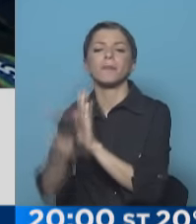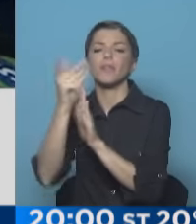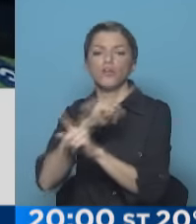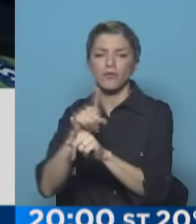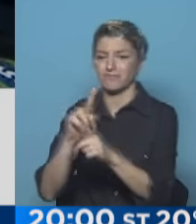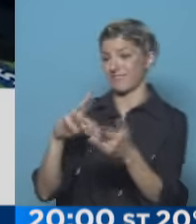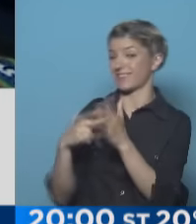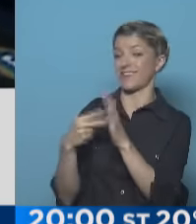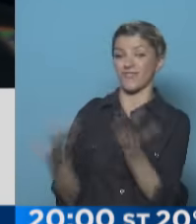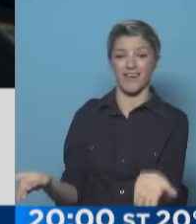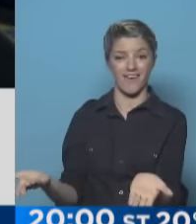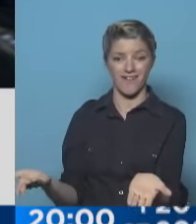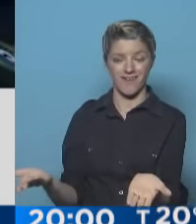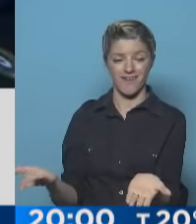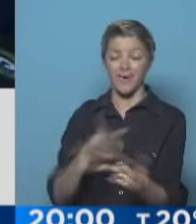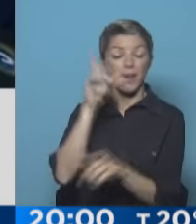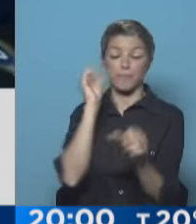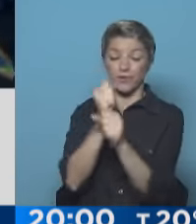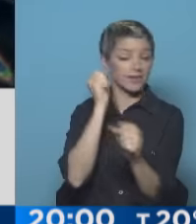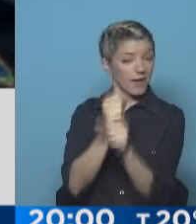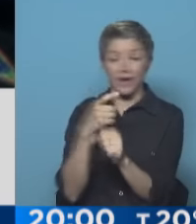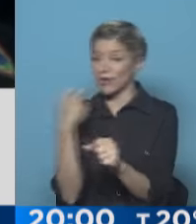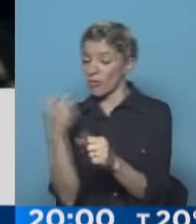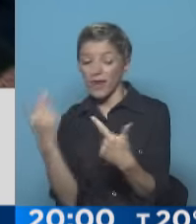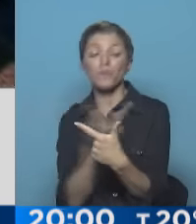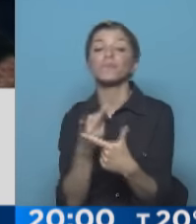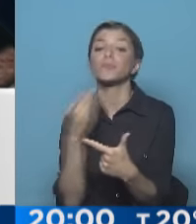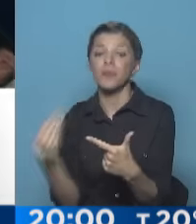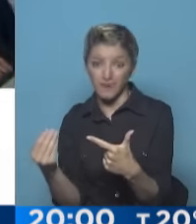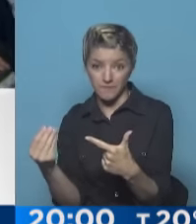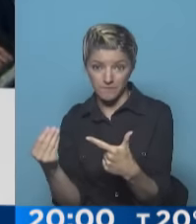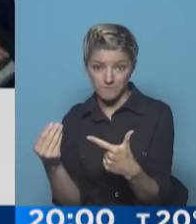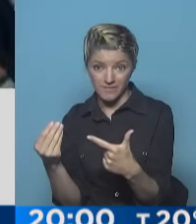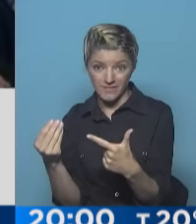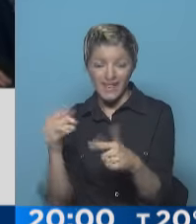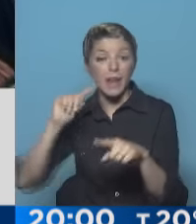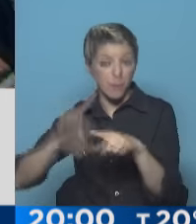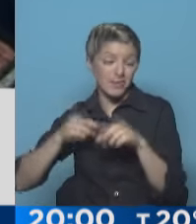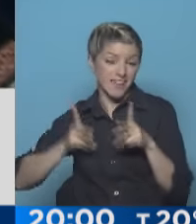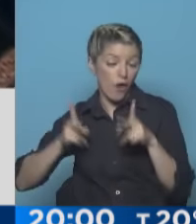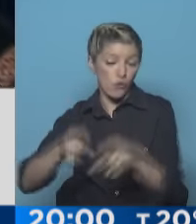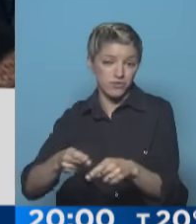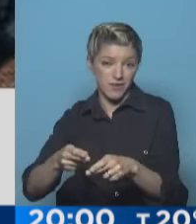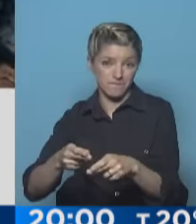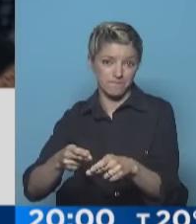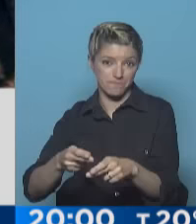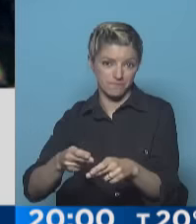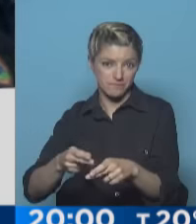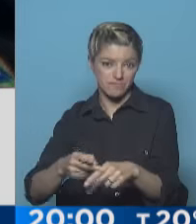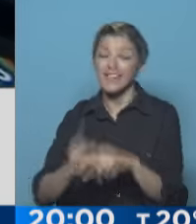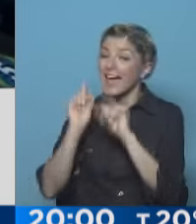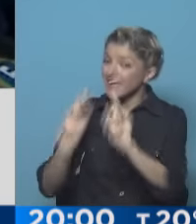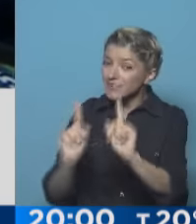qué quieren decir que los trabajadores los jubilados quieren que sea parte de las políticas de ajuste Ese es